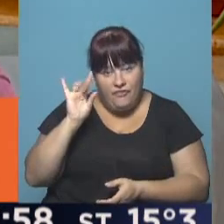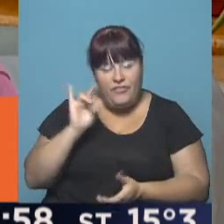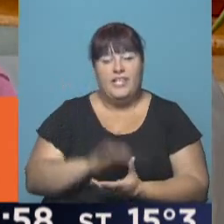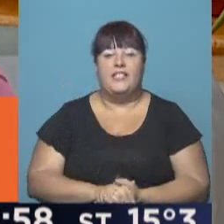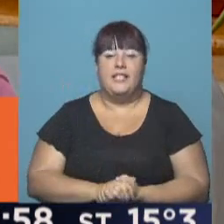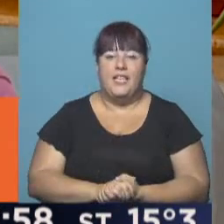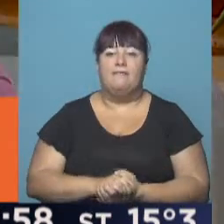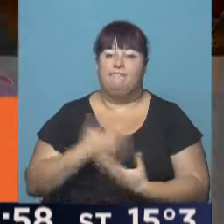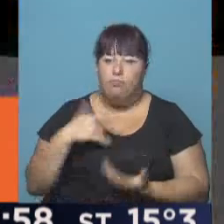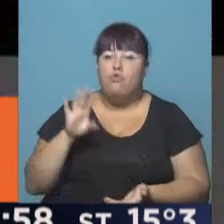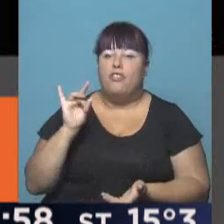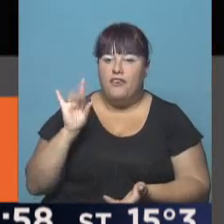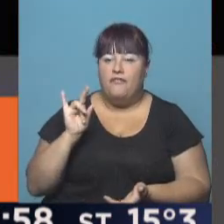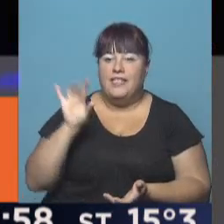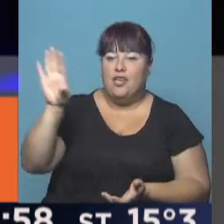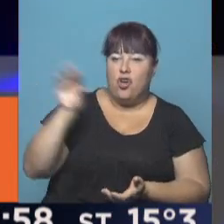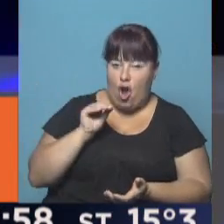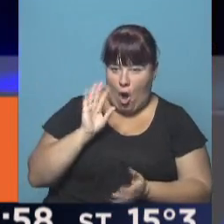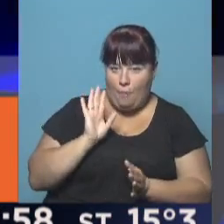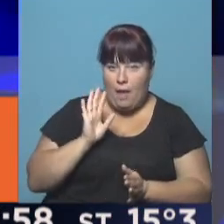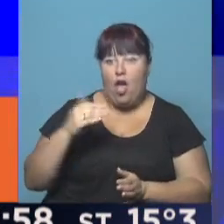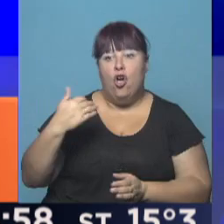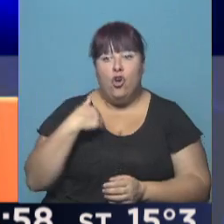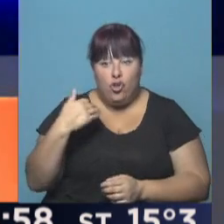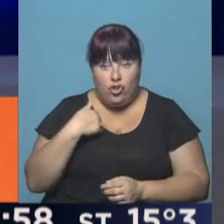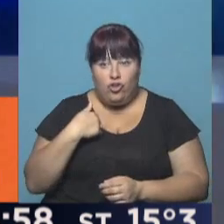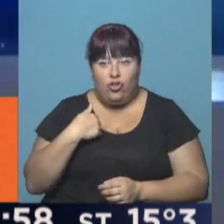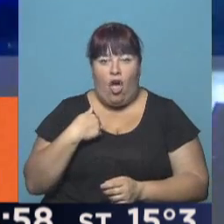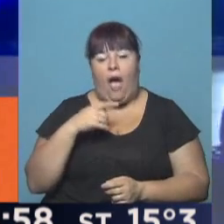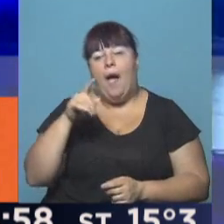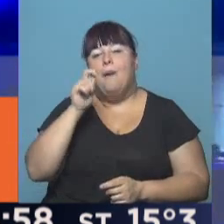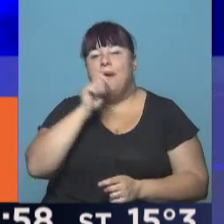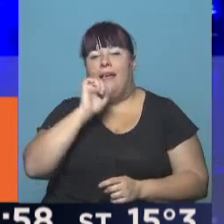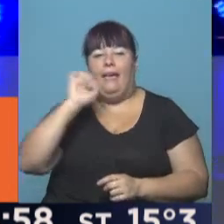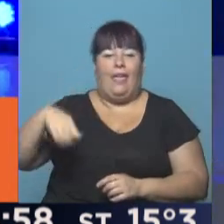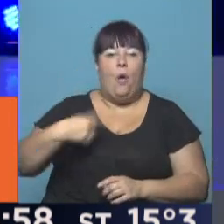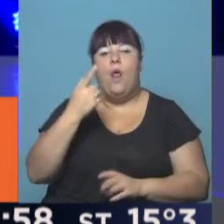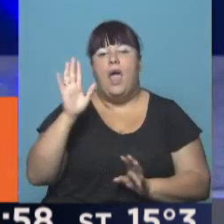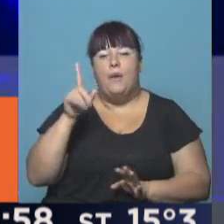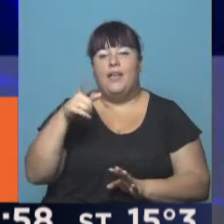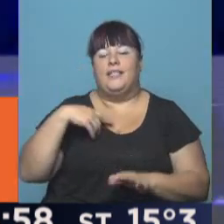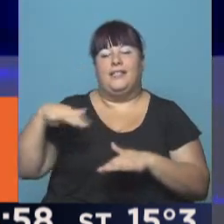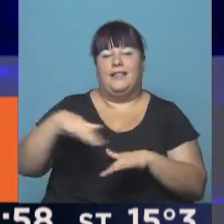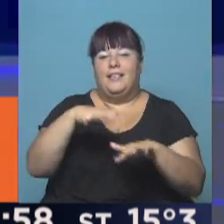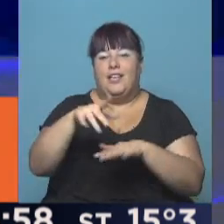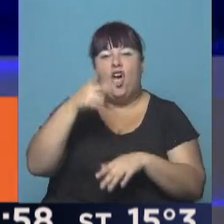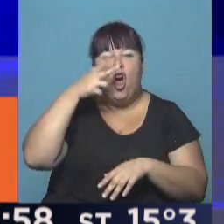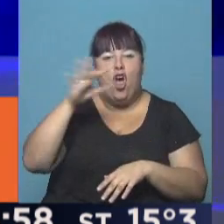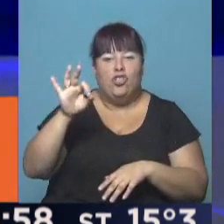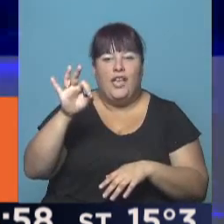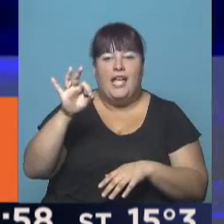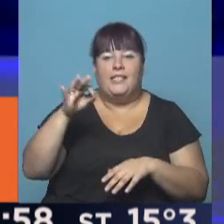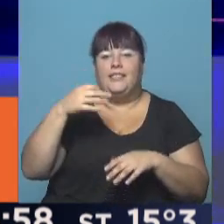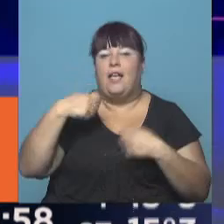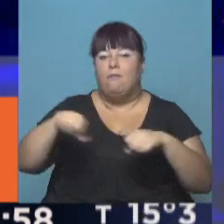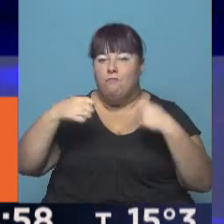Es difícil mucho imitarlo. Yo despisté a la prensa, hicimos un desfile con 80 motos